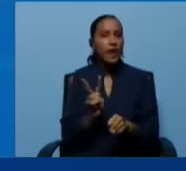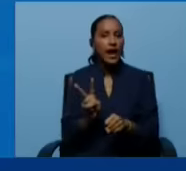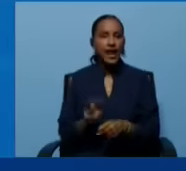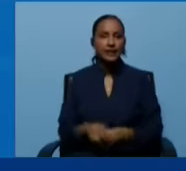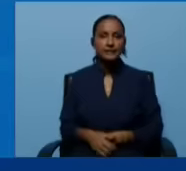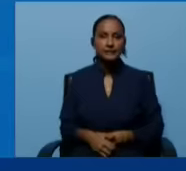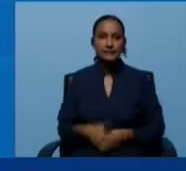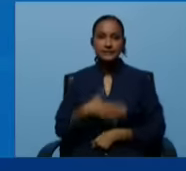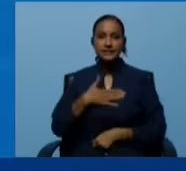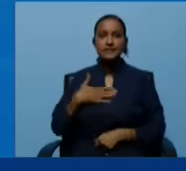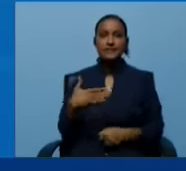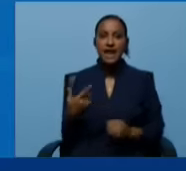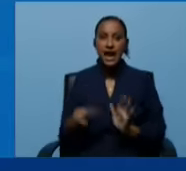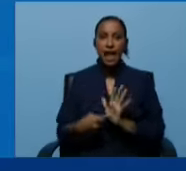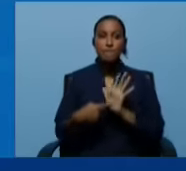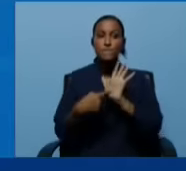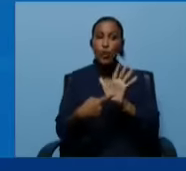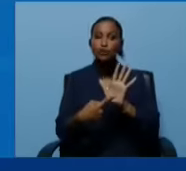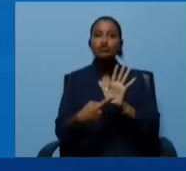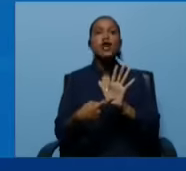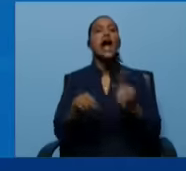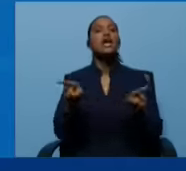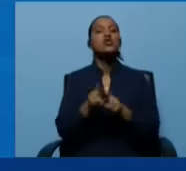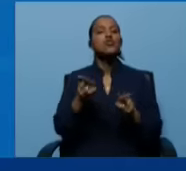otro escenario tipo Guaidó.